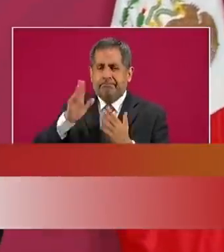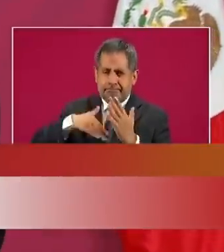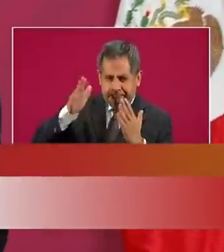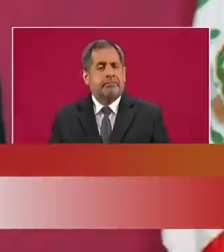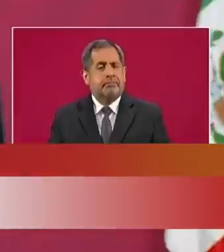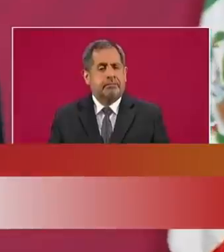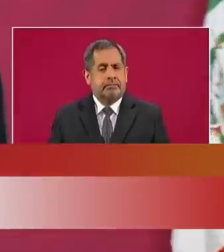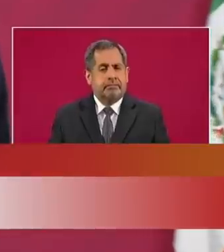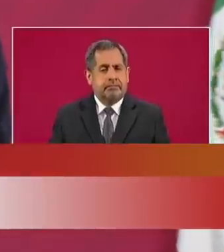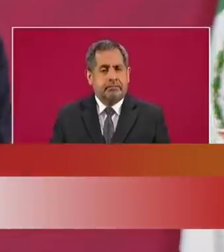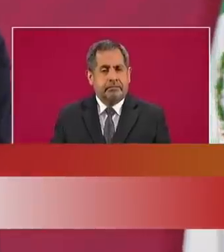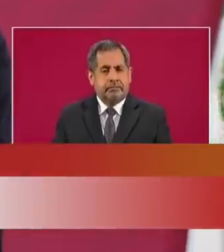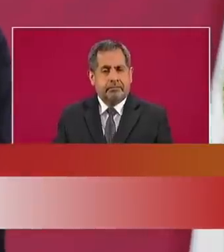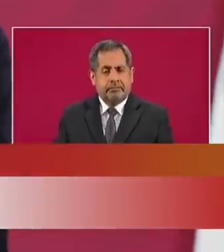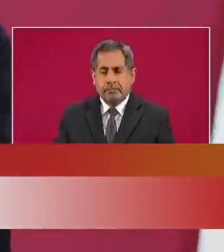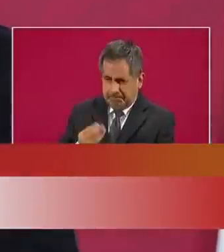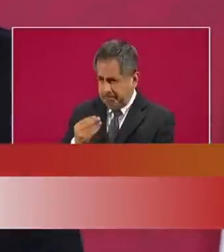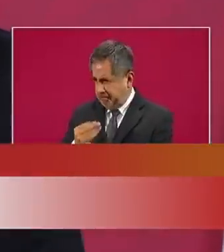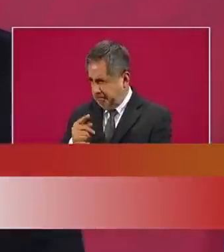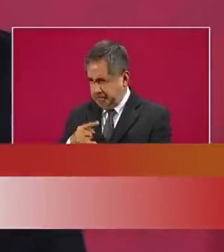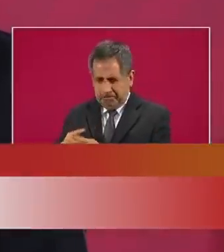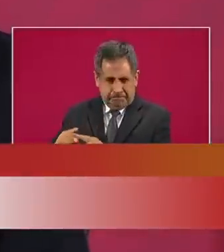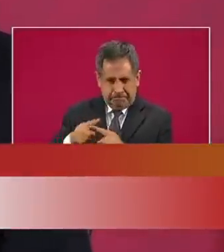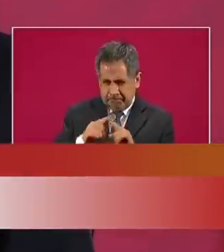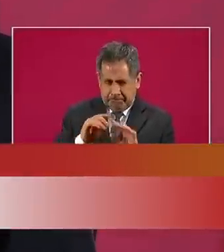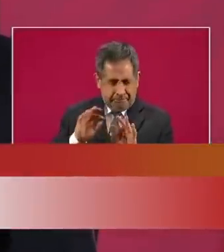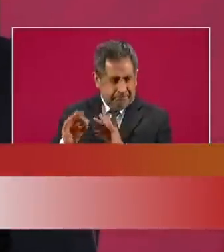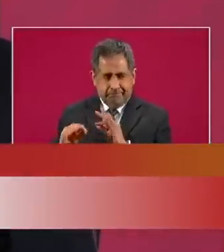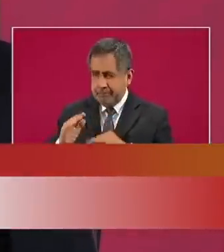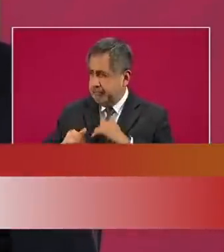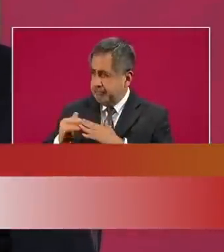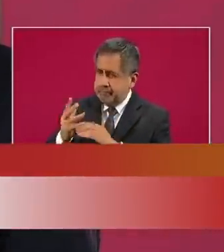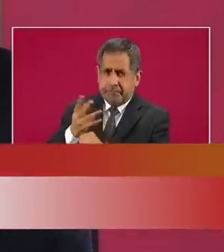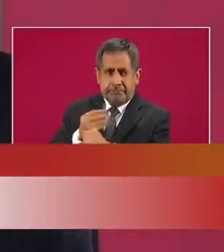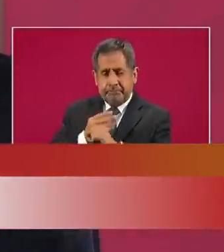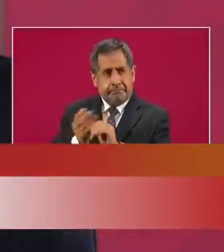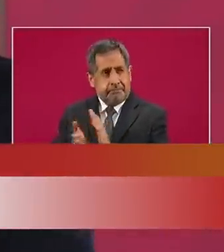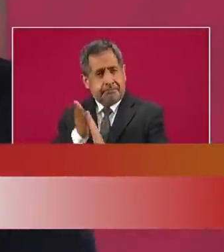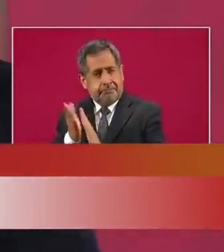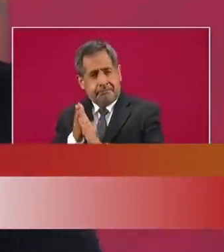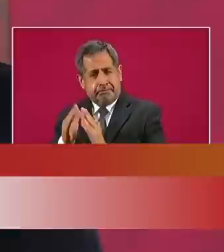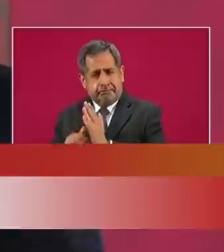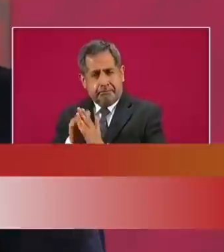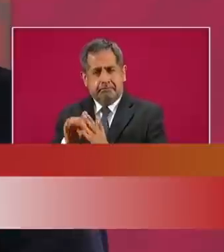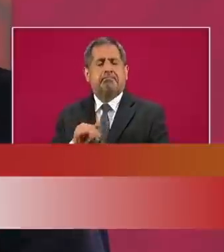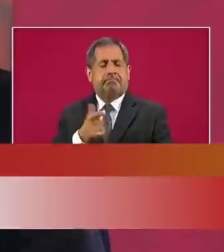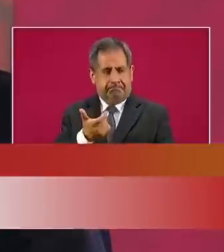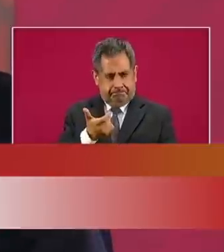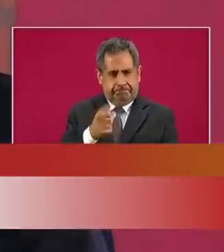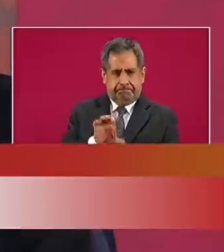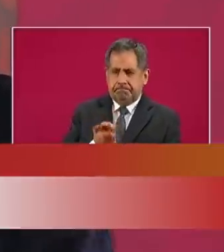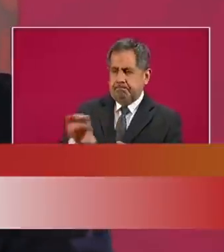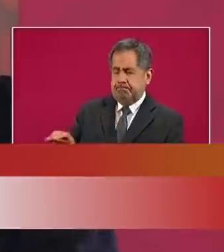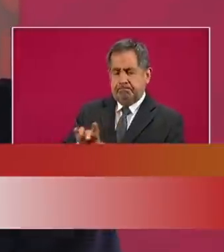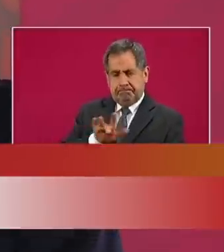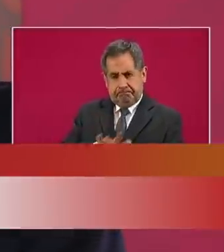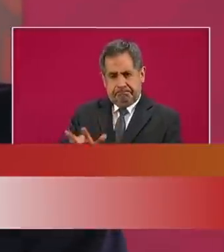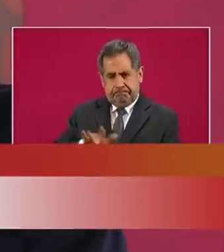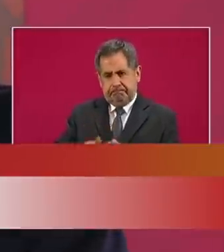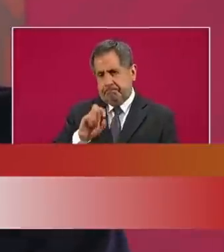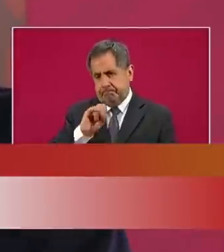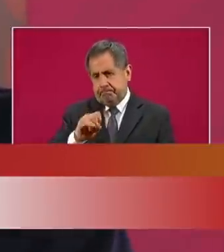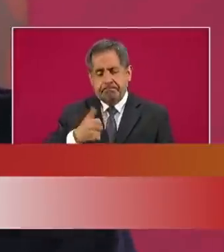pintar, arreglar las casas. Va a haber un apoyo a